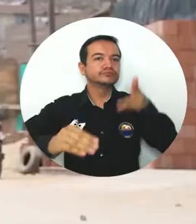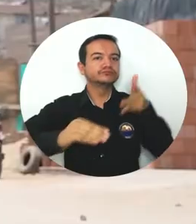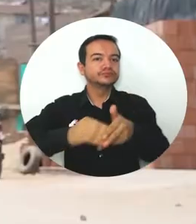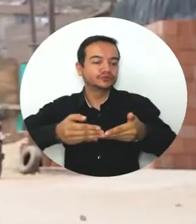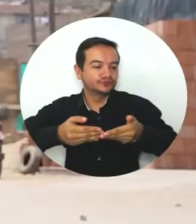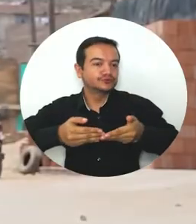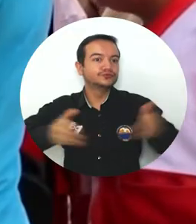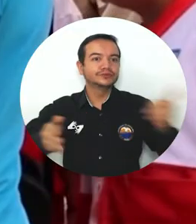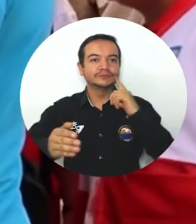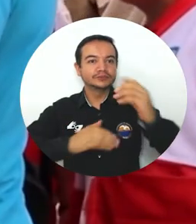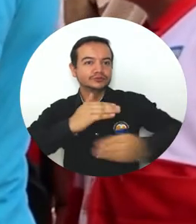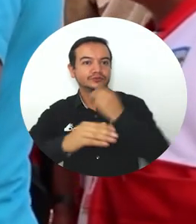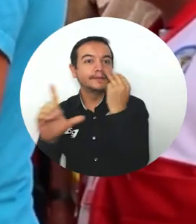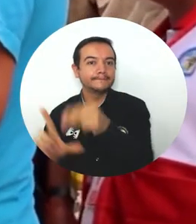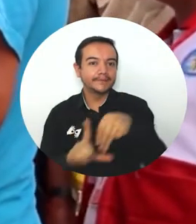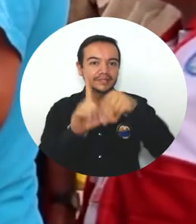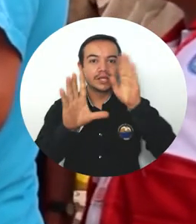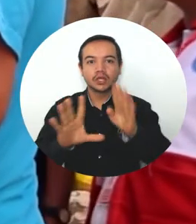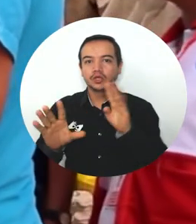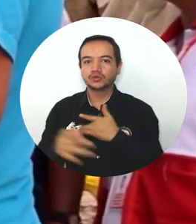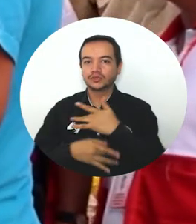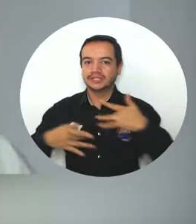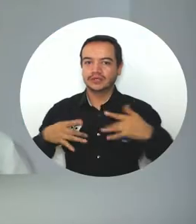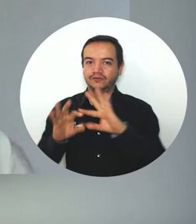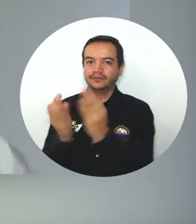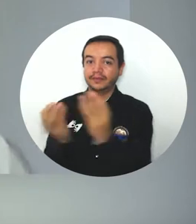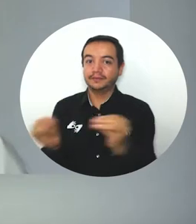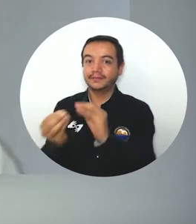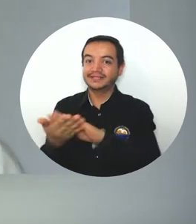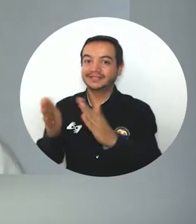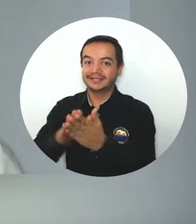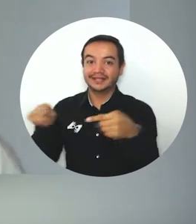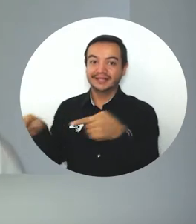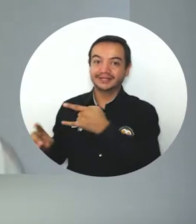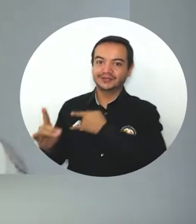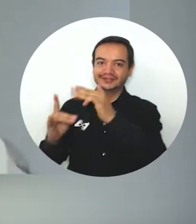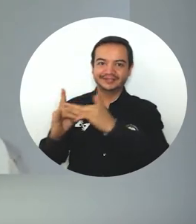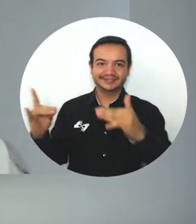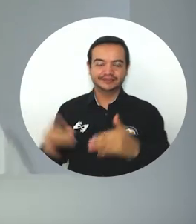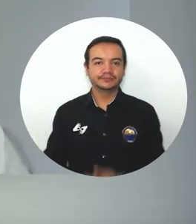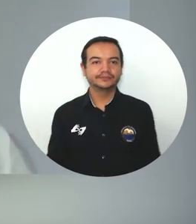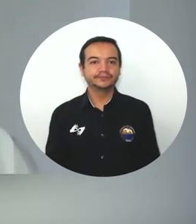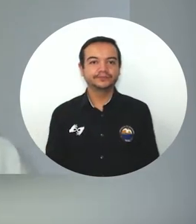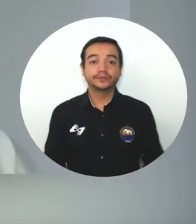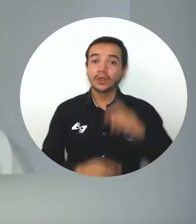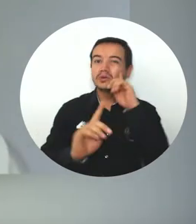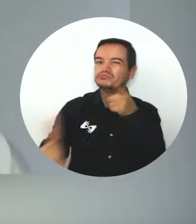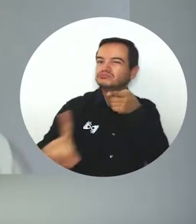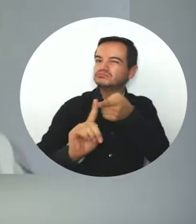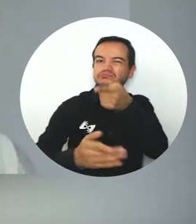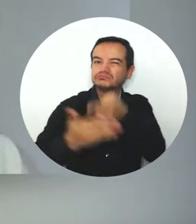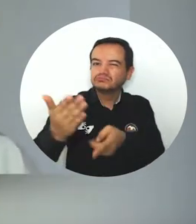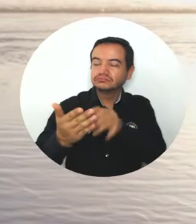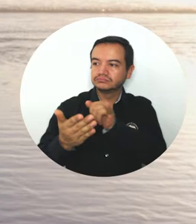Salud Familiar y Comunitaria de la Universidad del Magdalena. El objetivo es que logremos que nuestro magíster